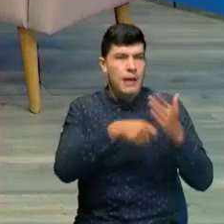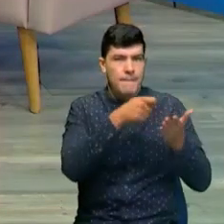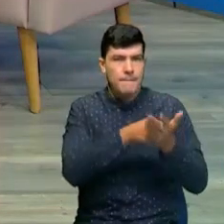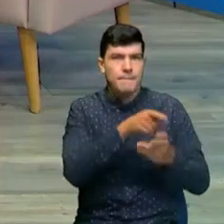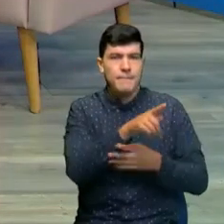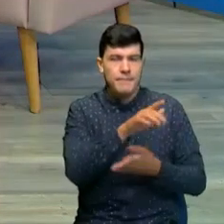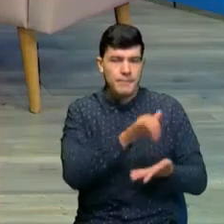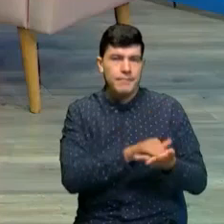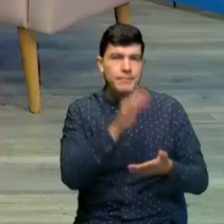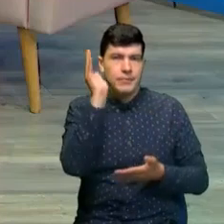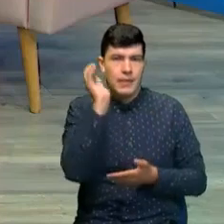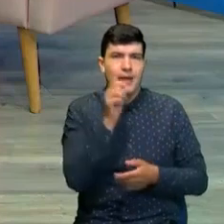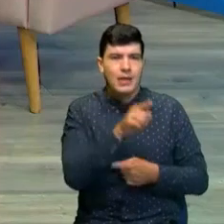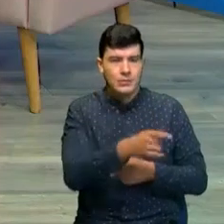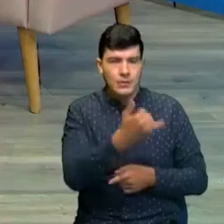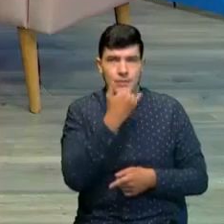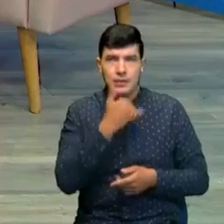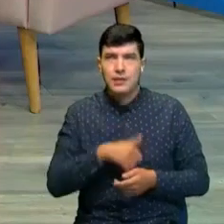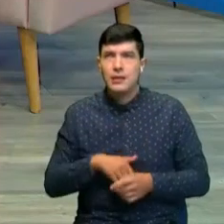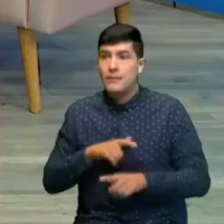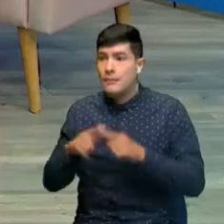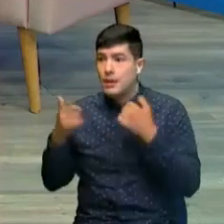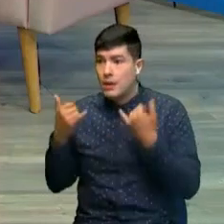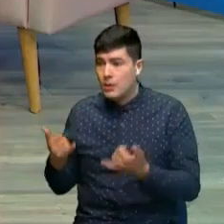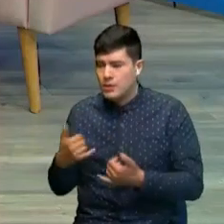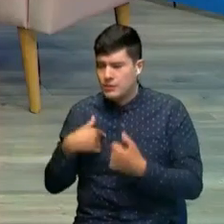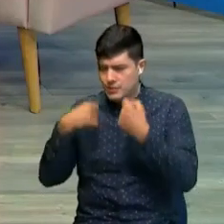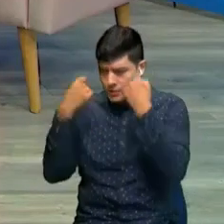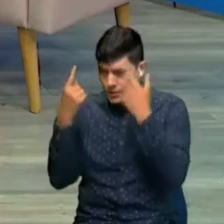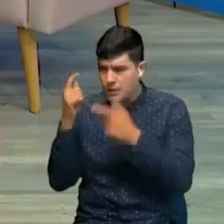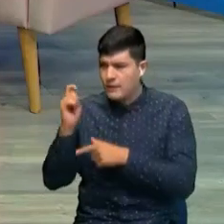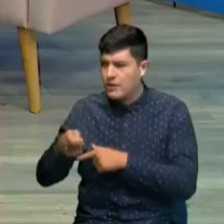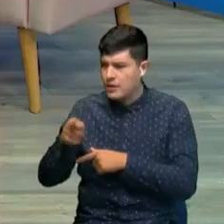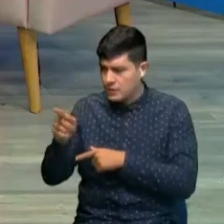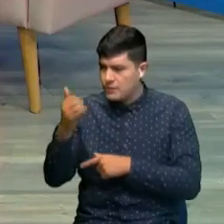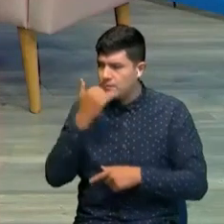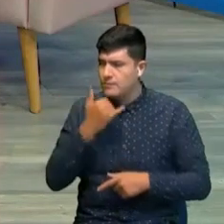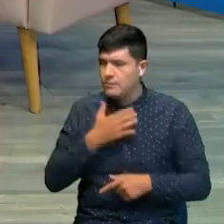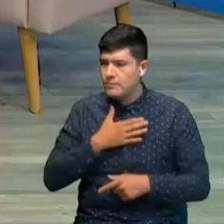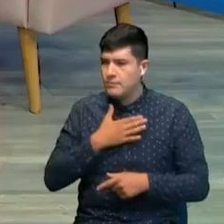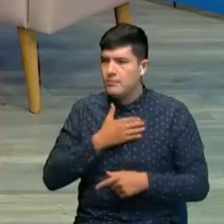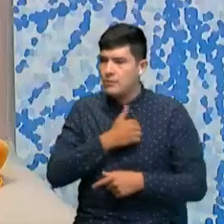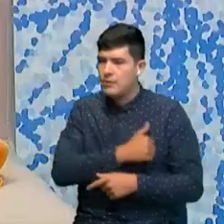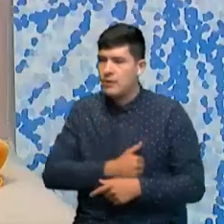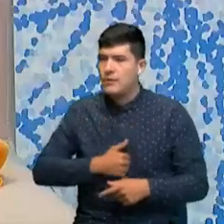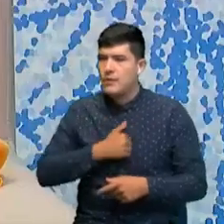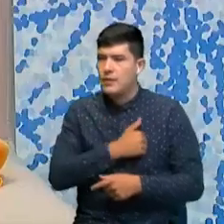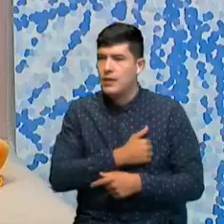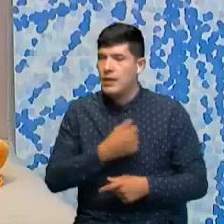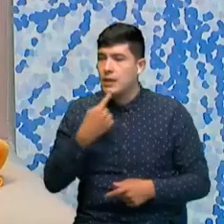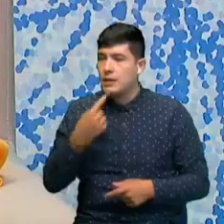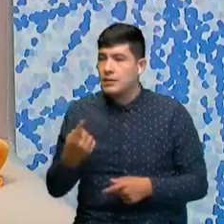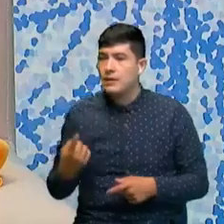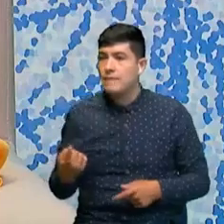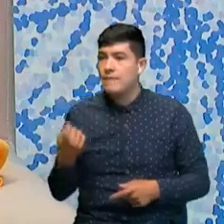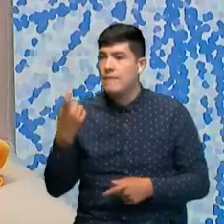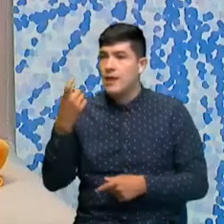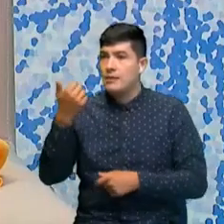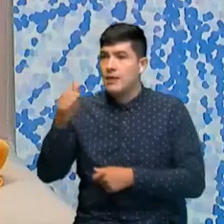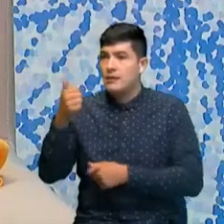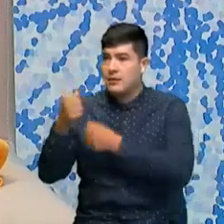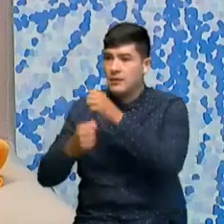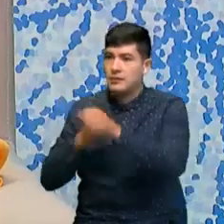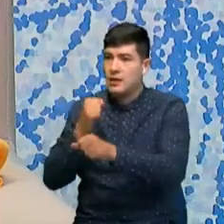está pasando. Ahora, también tengo entendido, abogada, y usted me corrige, que faltándole 10